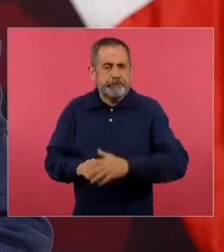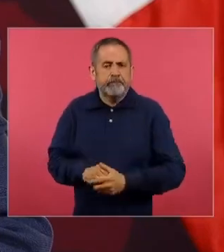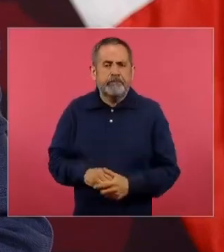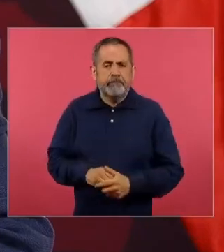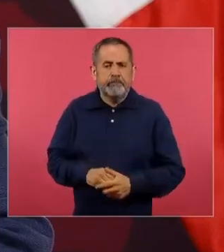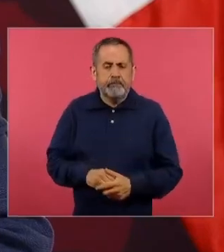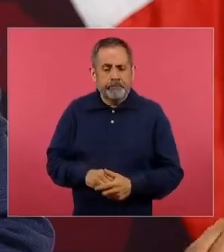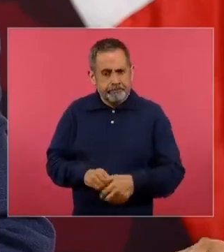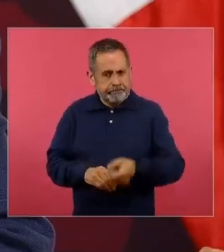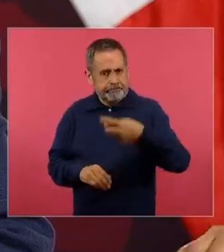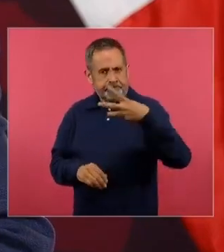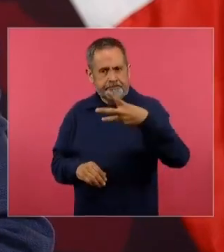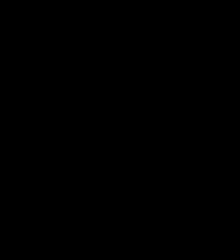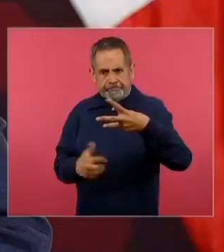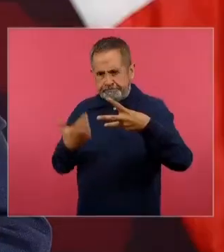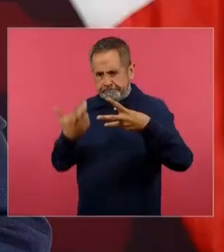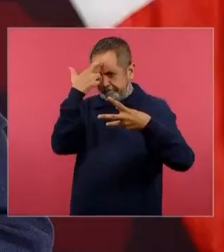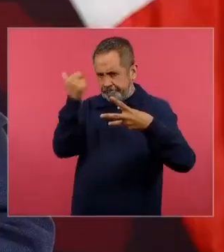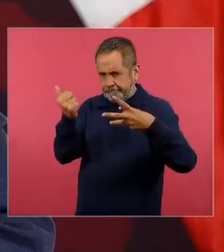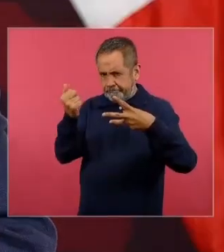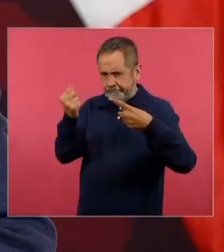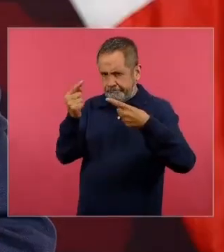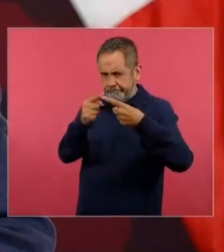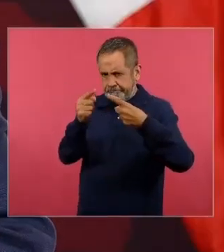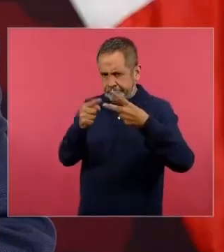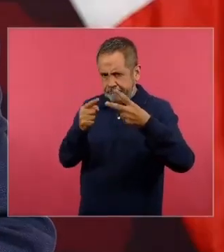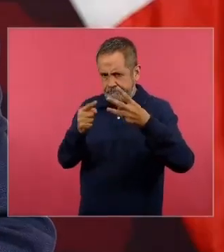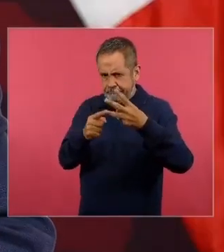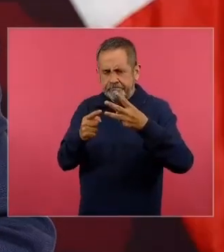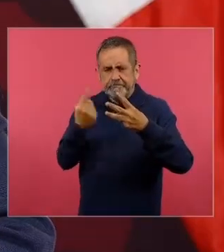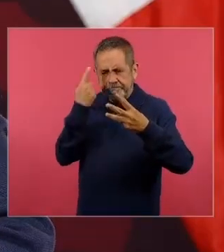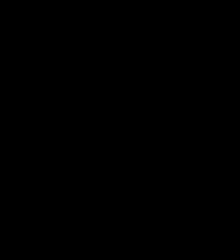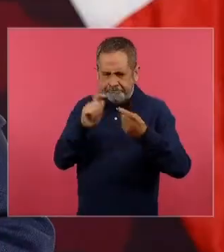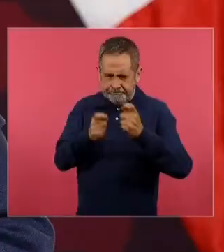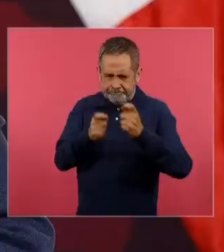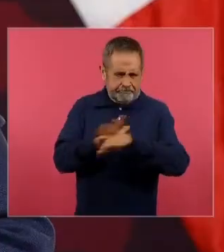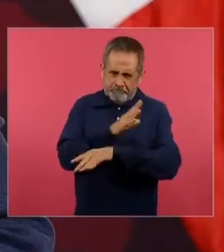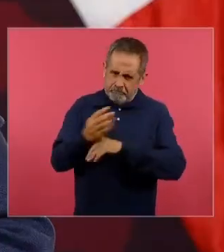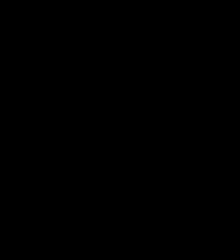hay tres razones poderosas para hacer esta reforma. Hay